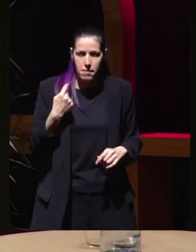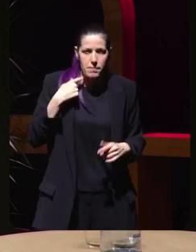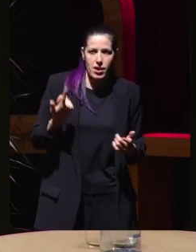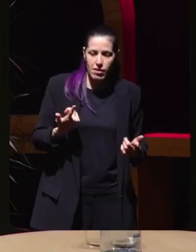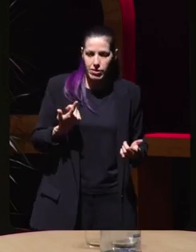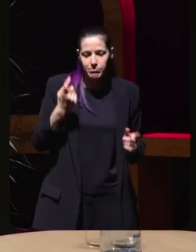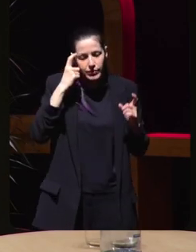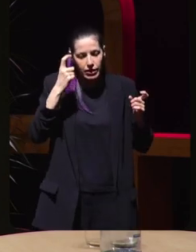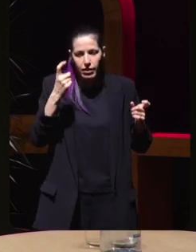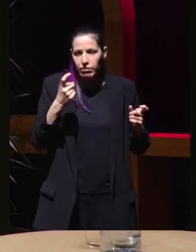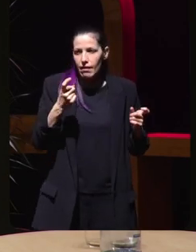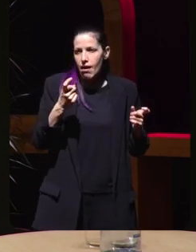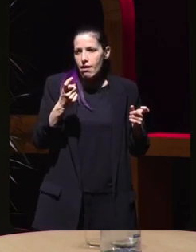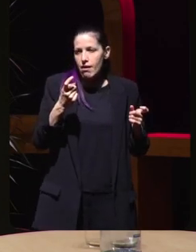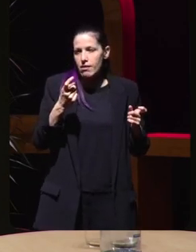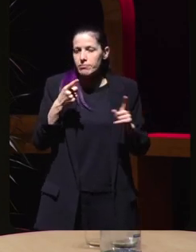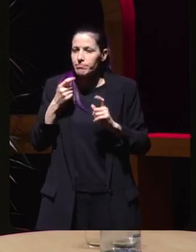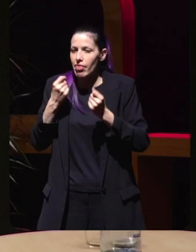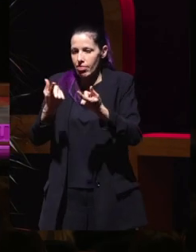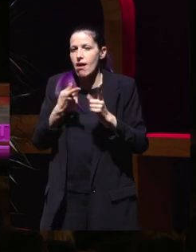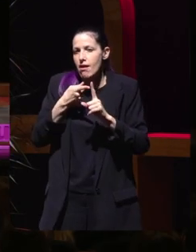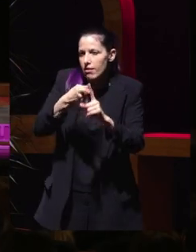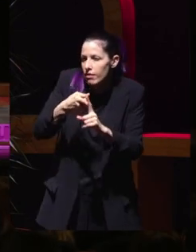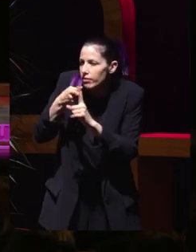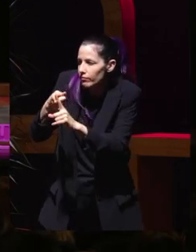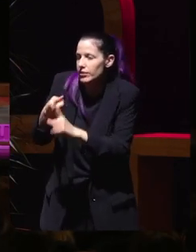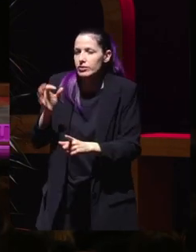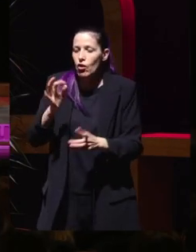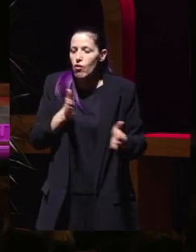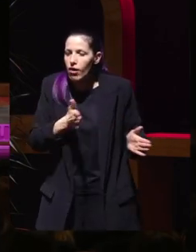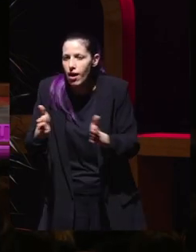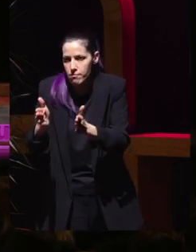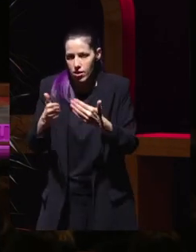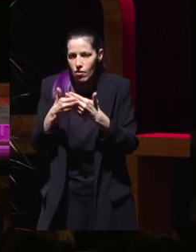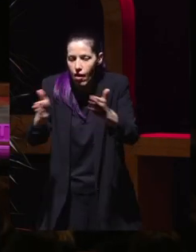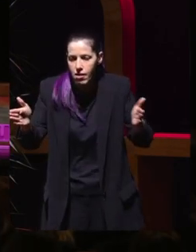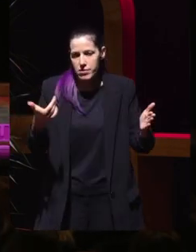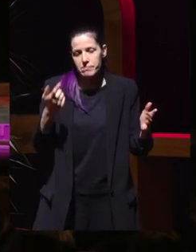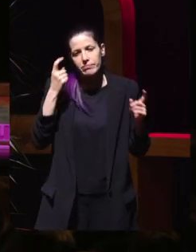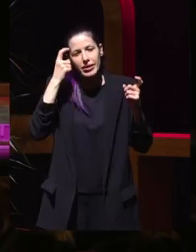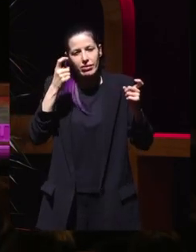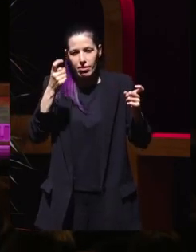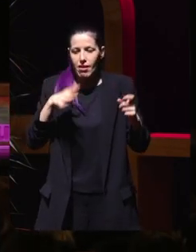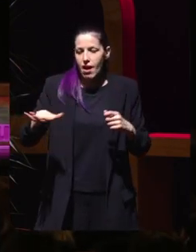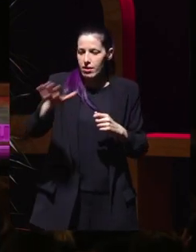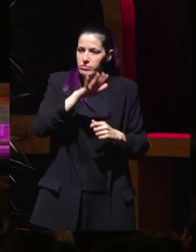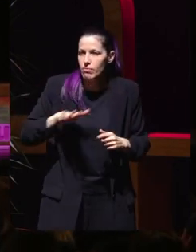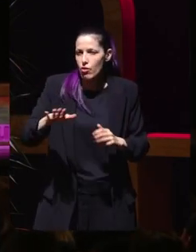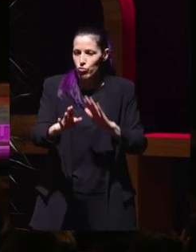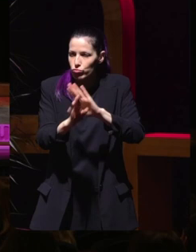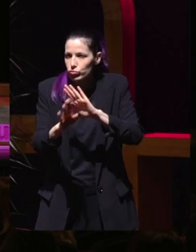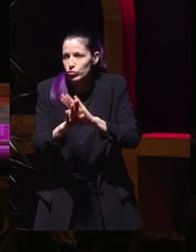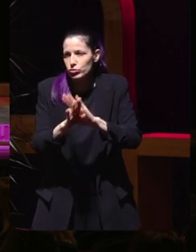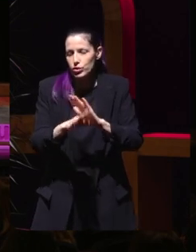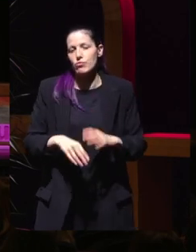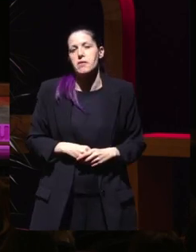no de Pues de alguna forma de animar o simplemente mantener ese espacio para que no se pierdan bueno en